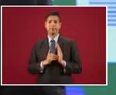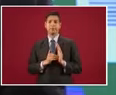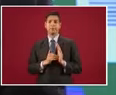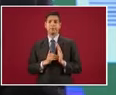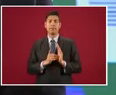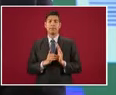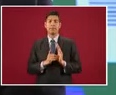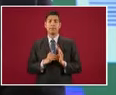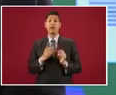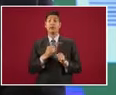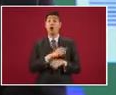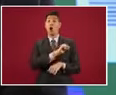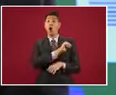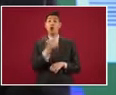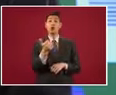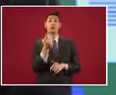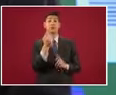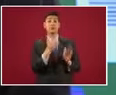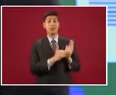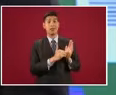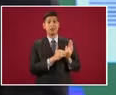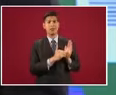Los 1,000 restantes